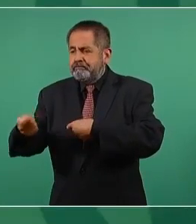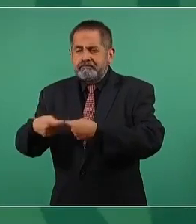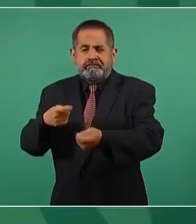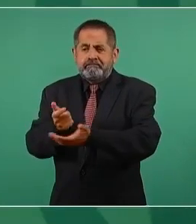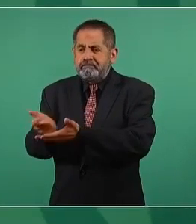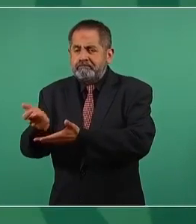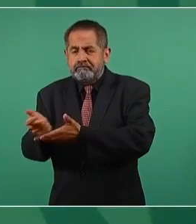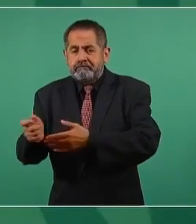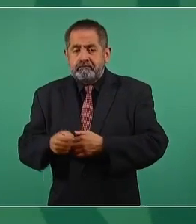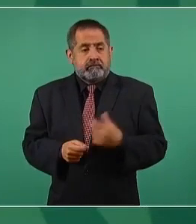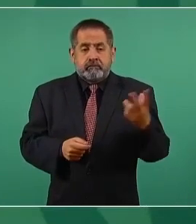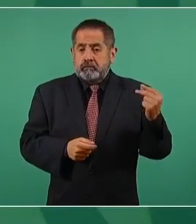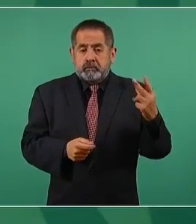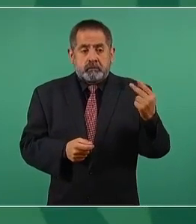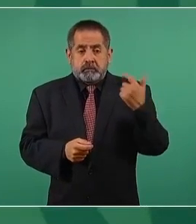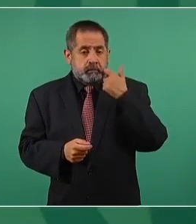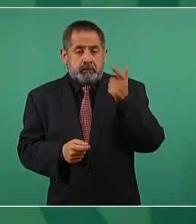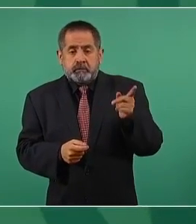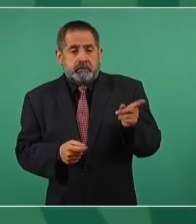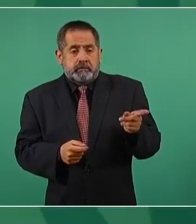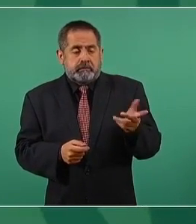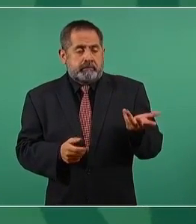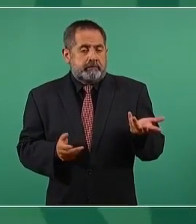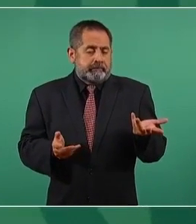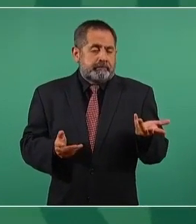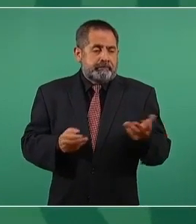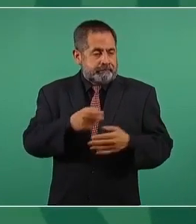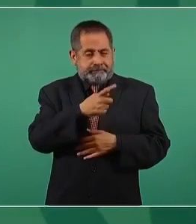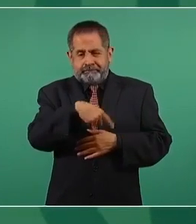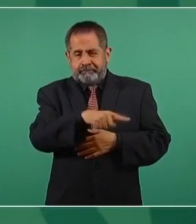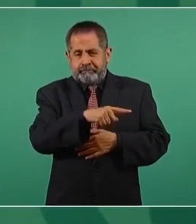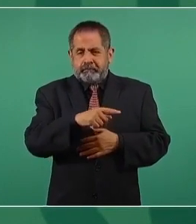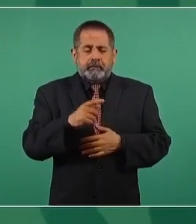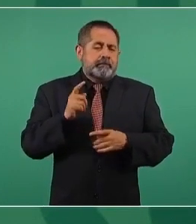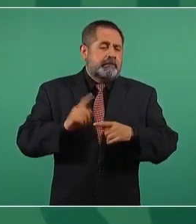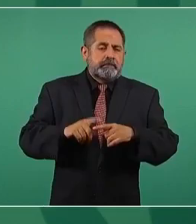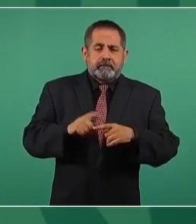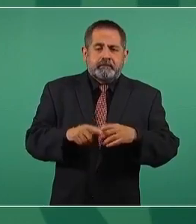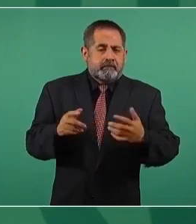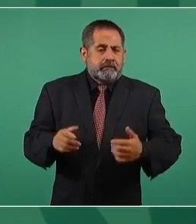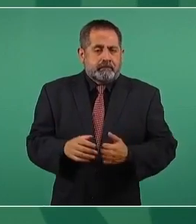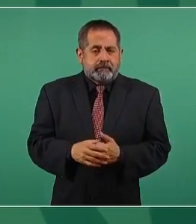porque para ellos, para estos conservadores,